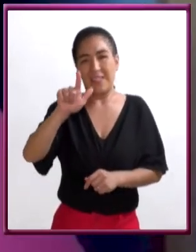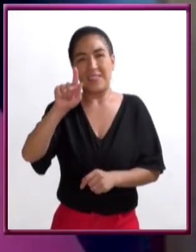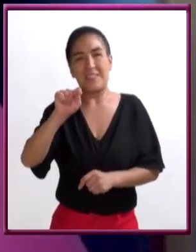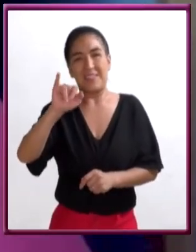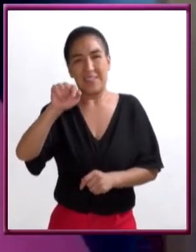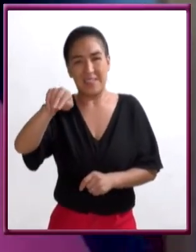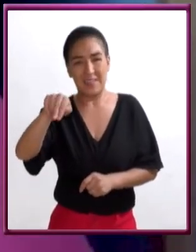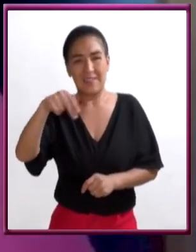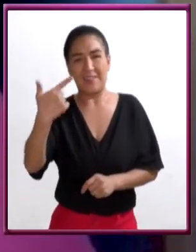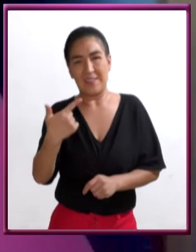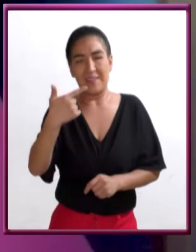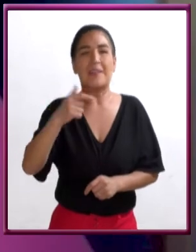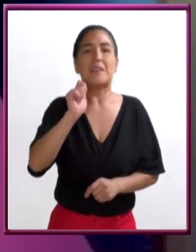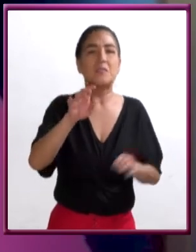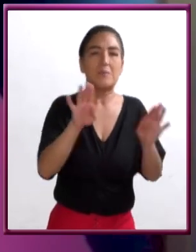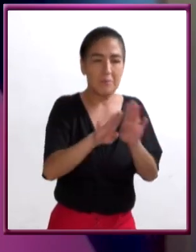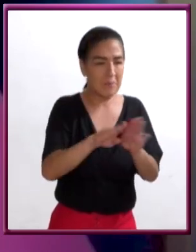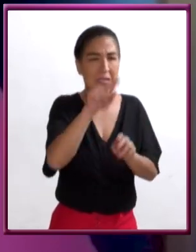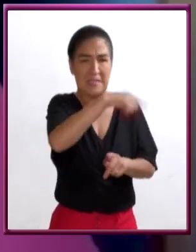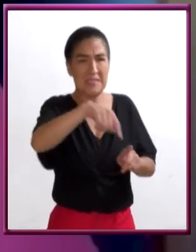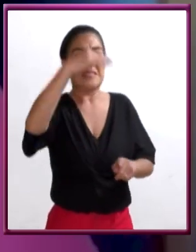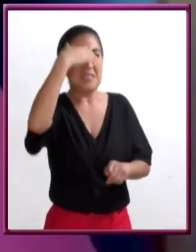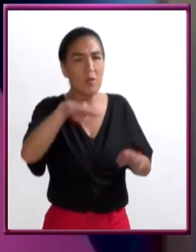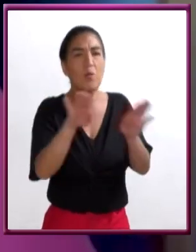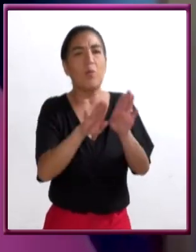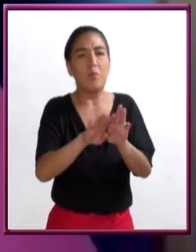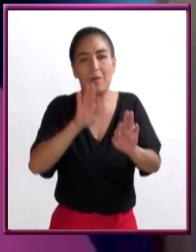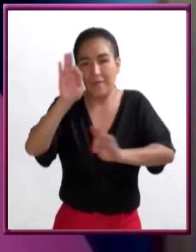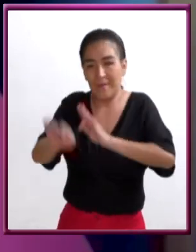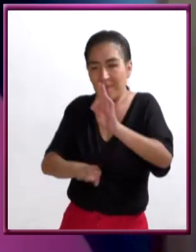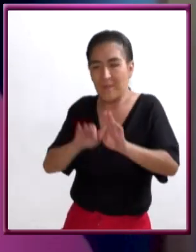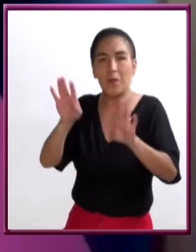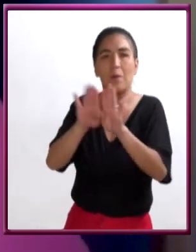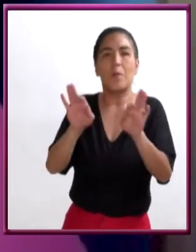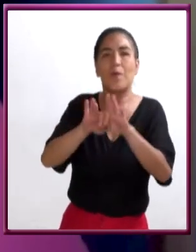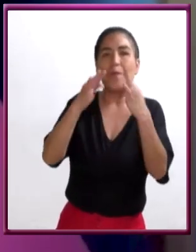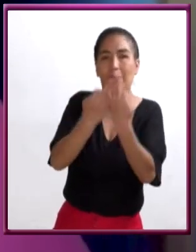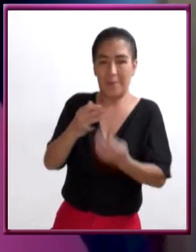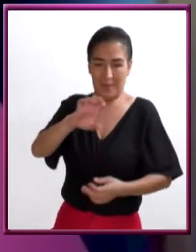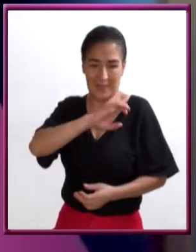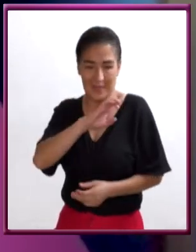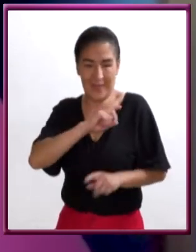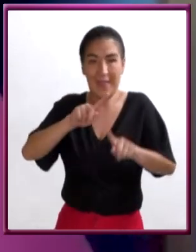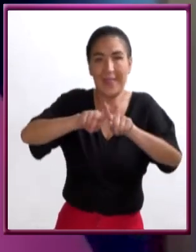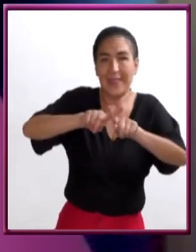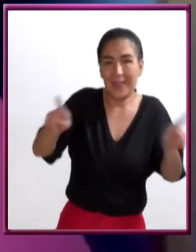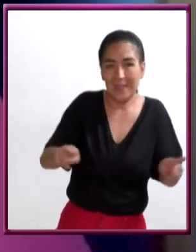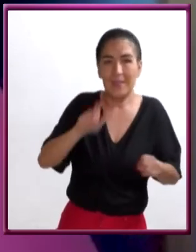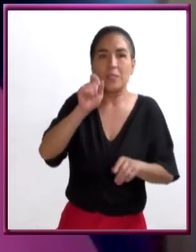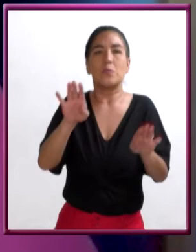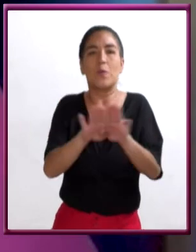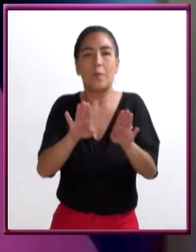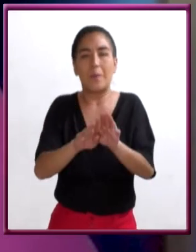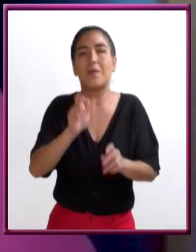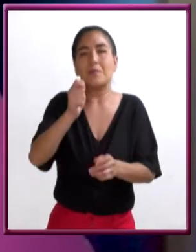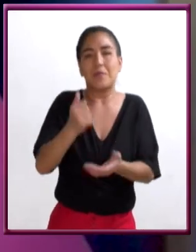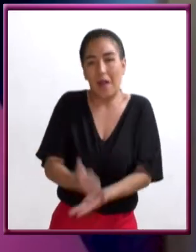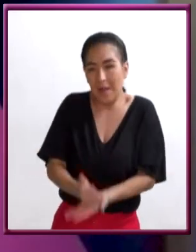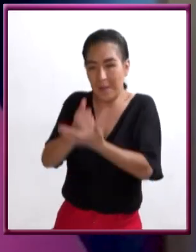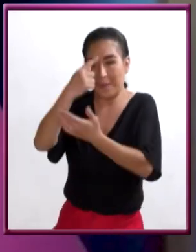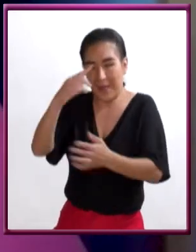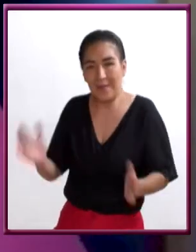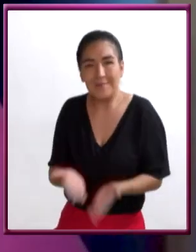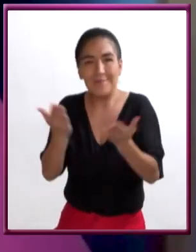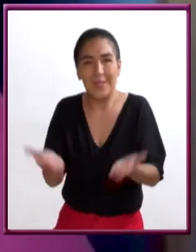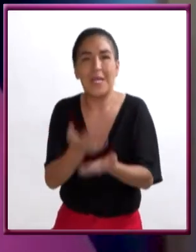hay diferentes formas de querer. Hay formas que son nutricias y que nos ayudan a crecer